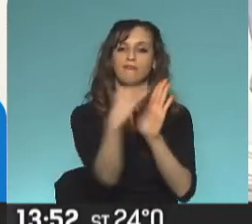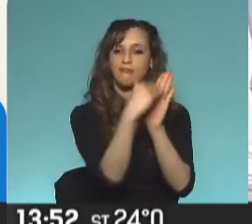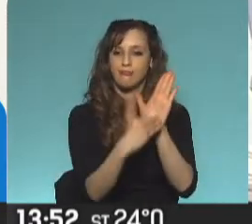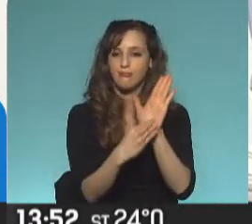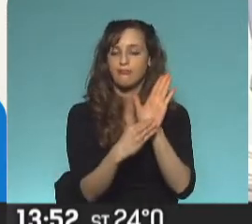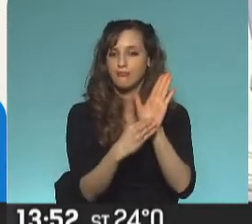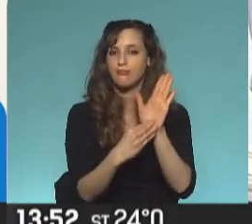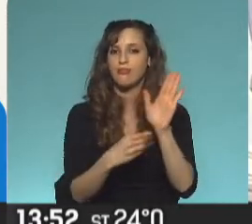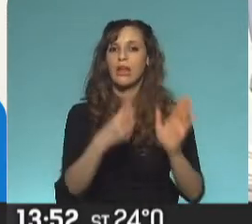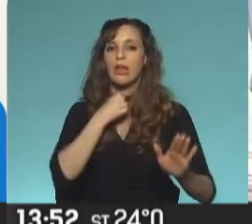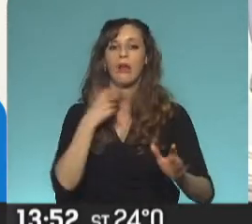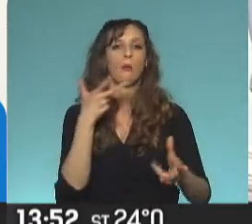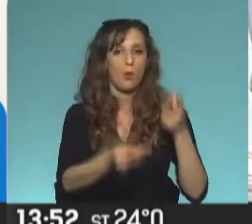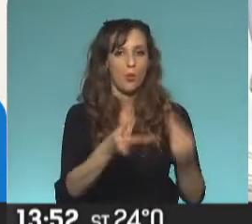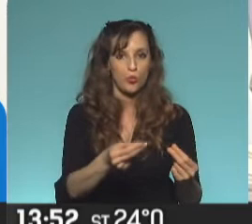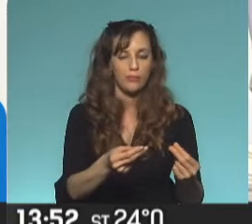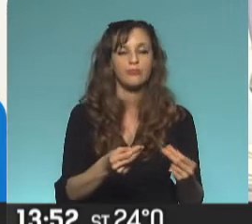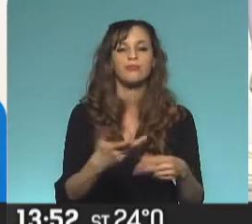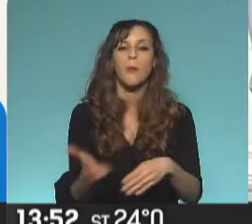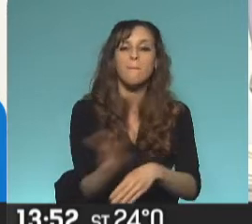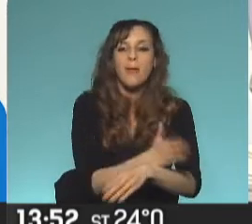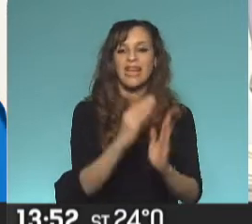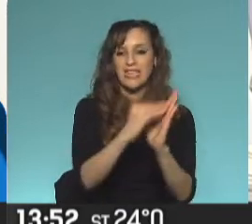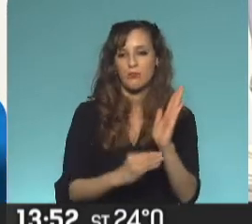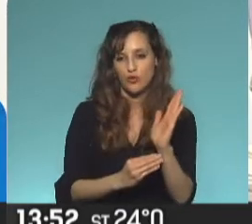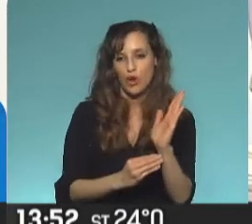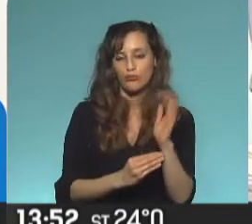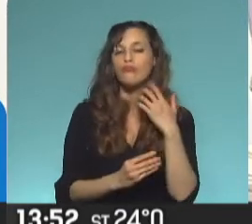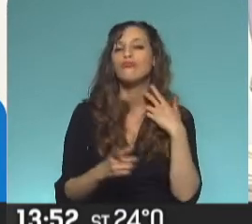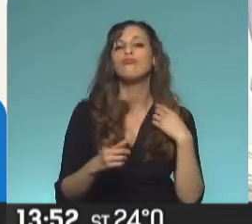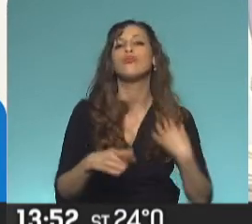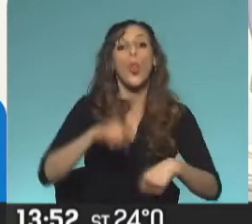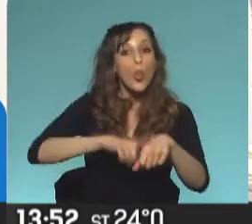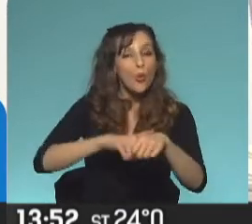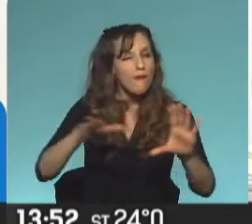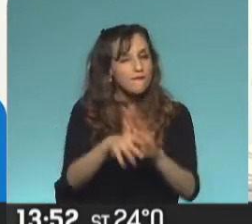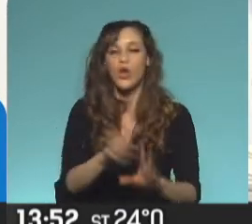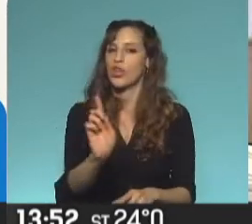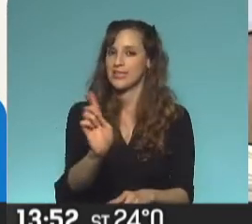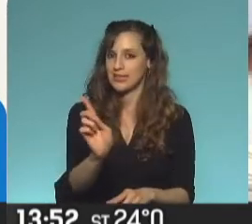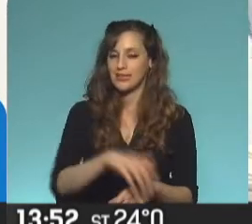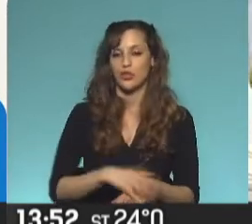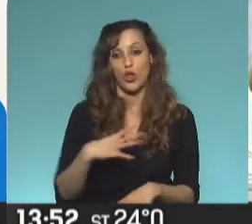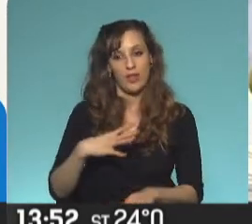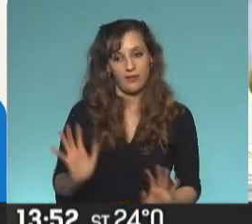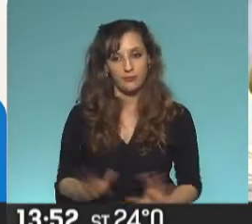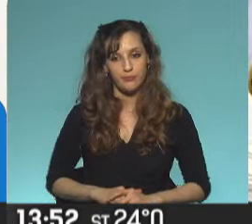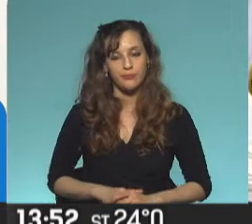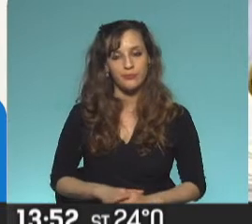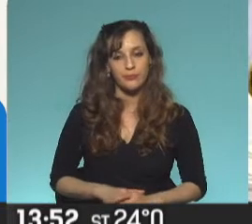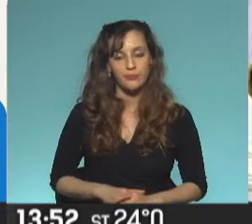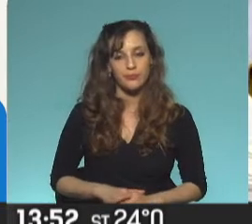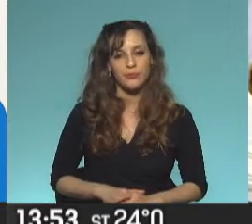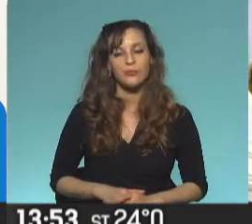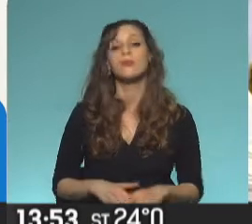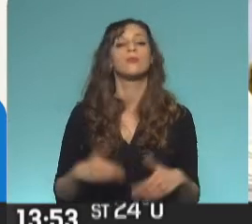vacunados de todas las edades son preinscripciones porque todavía no hay turnos este para todos entonces lo que